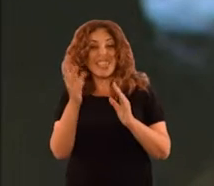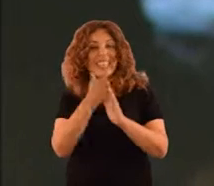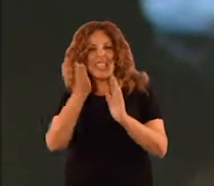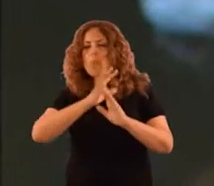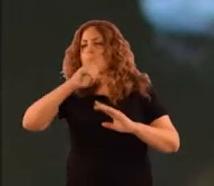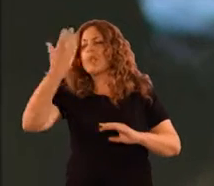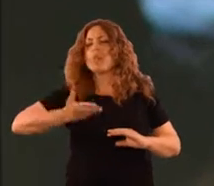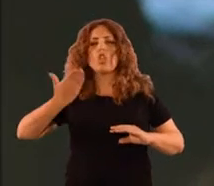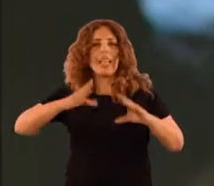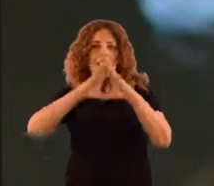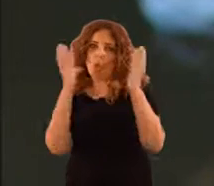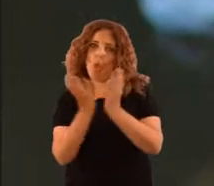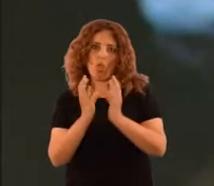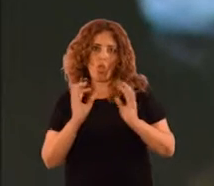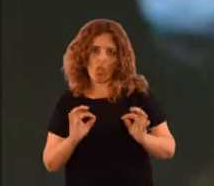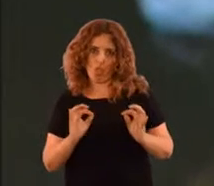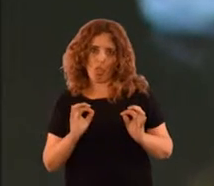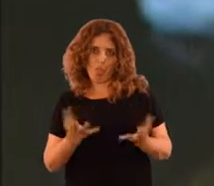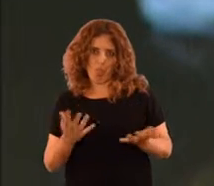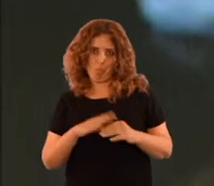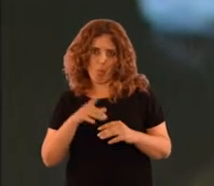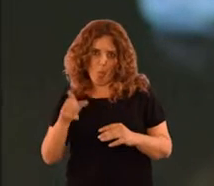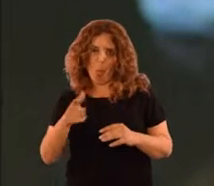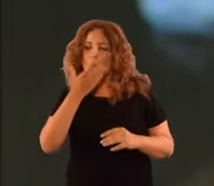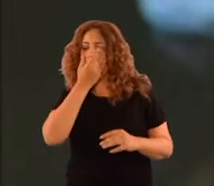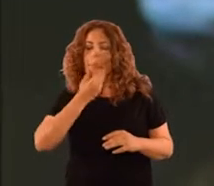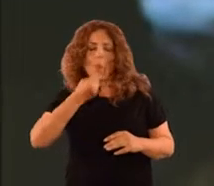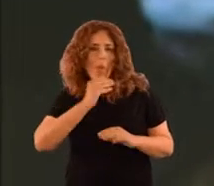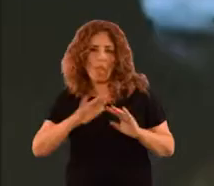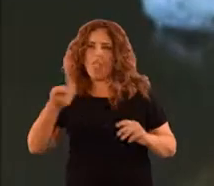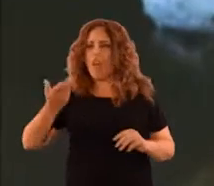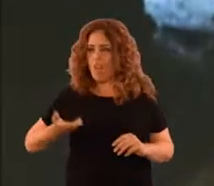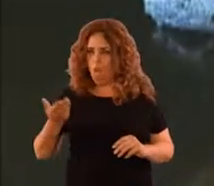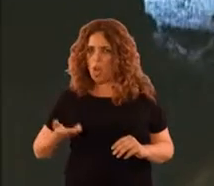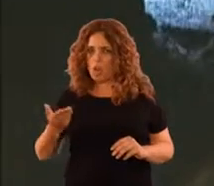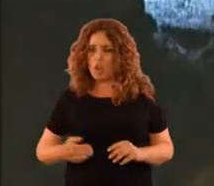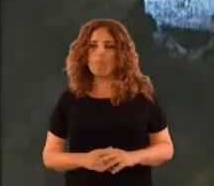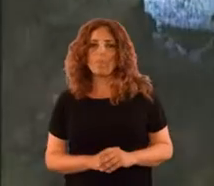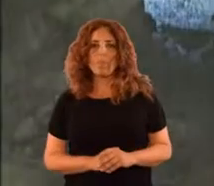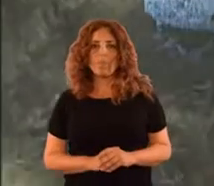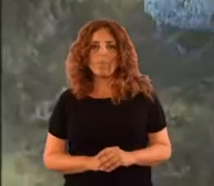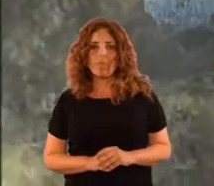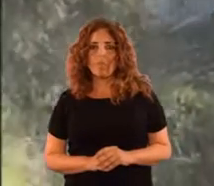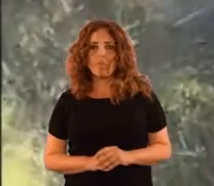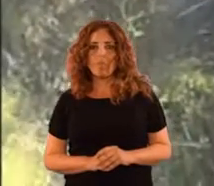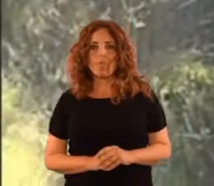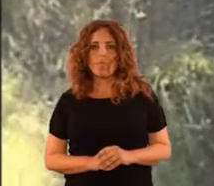karst en yesos más importantes del mundo por su dimensión, valor y belleza.